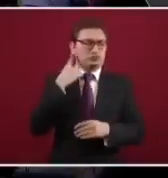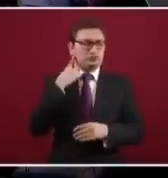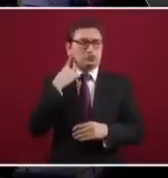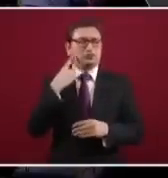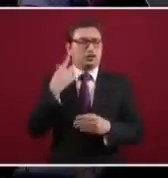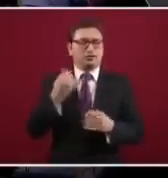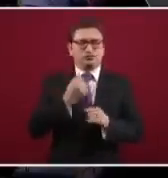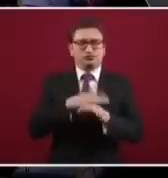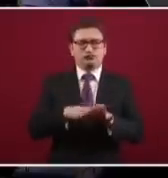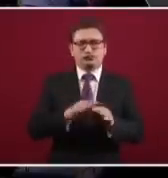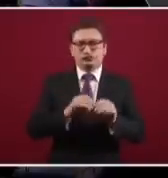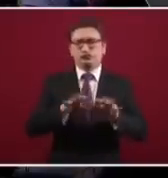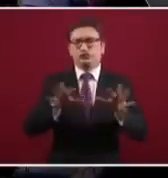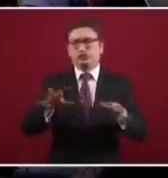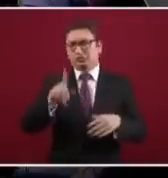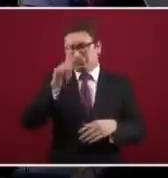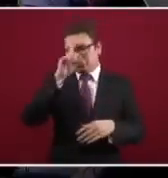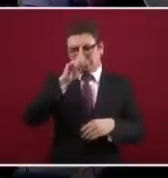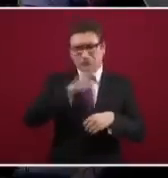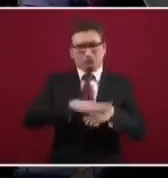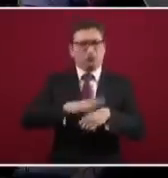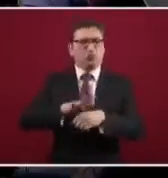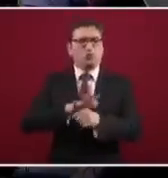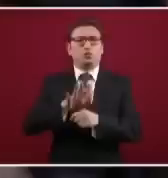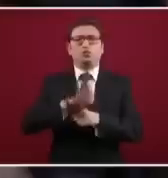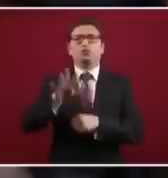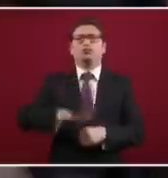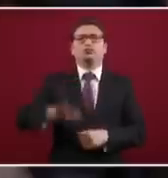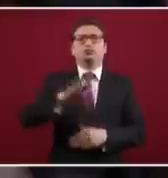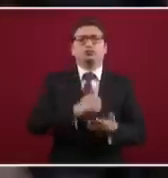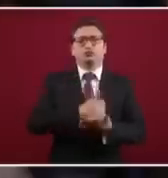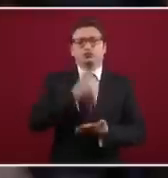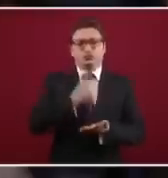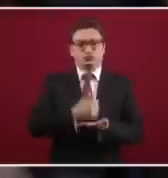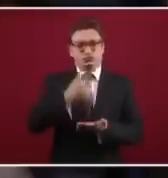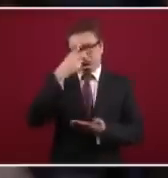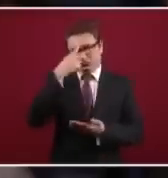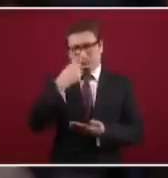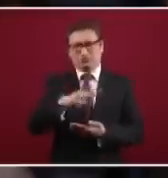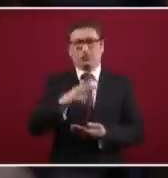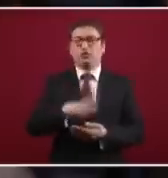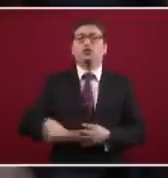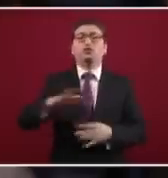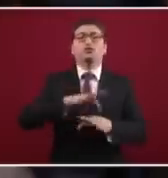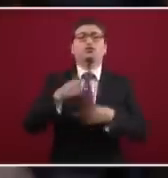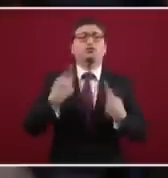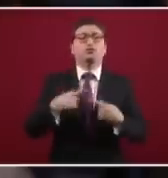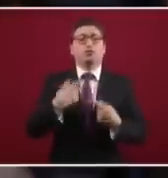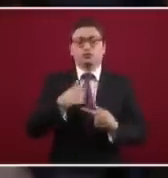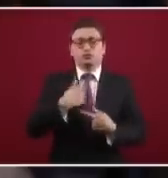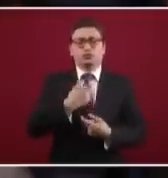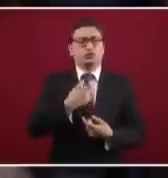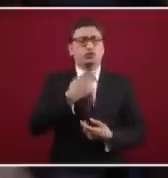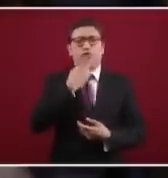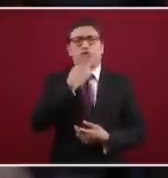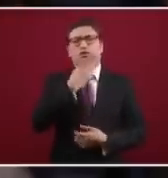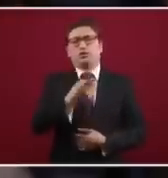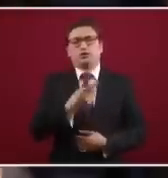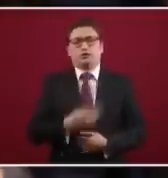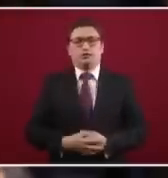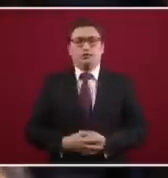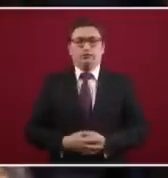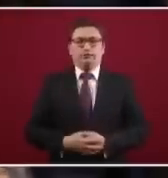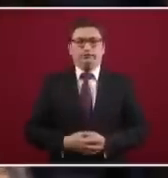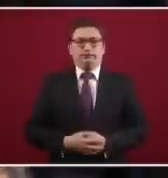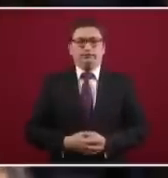pues, las sugerencias que principalmente en la Ciudad de México nos comparten los usuarios, ¿no? Y nos han comentado,